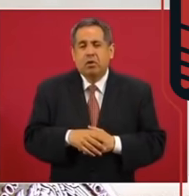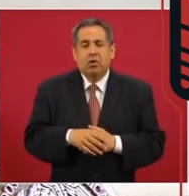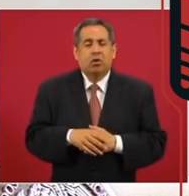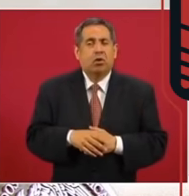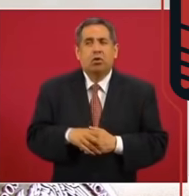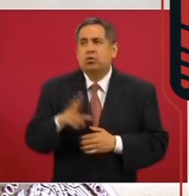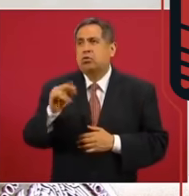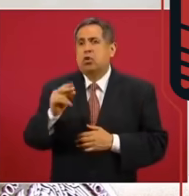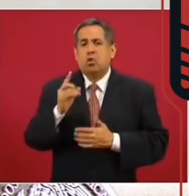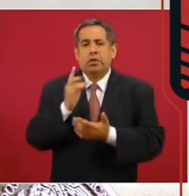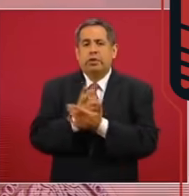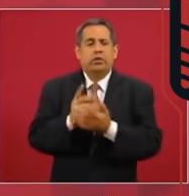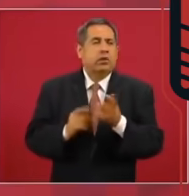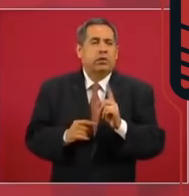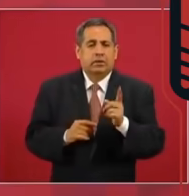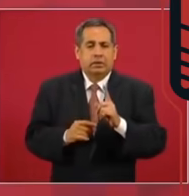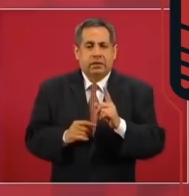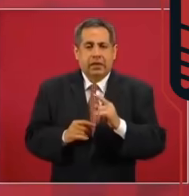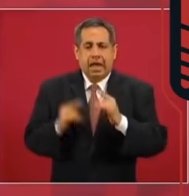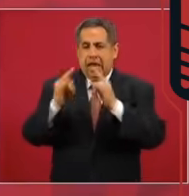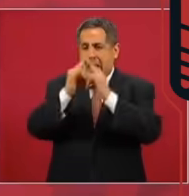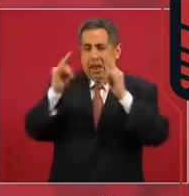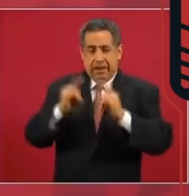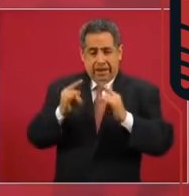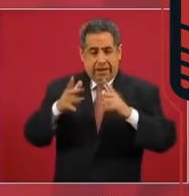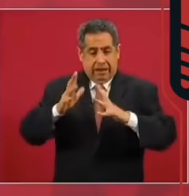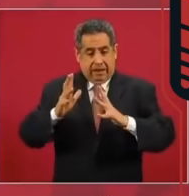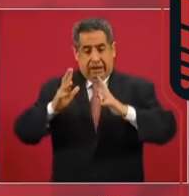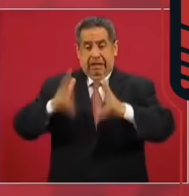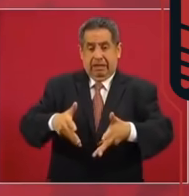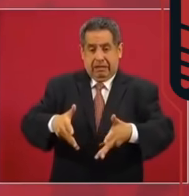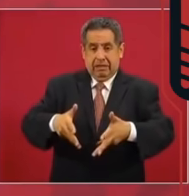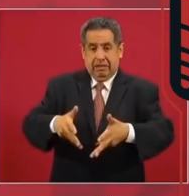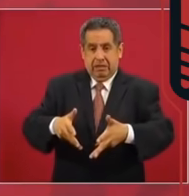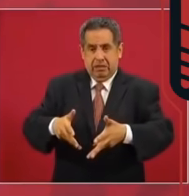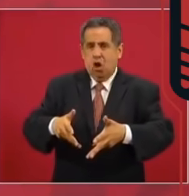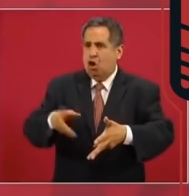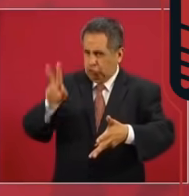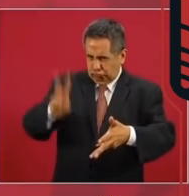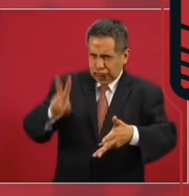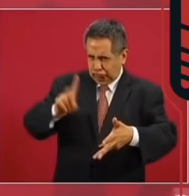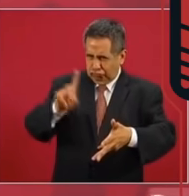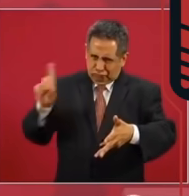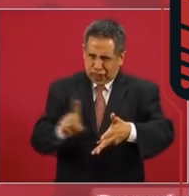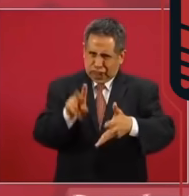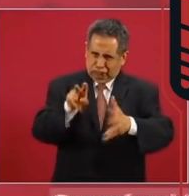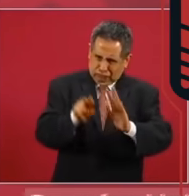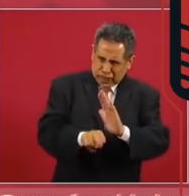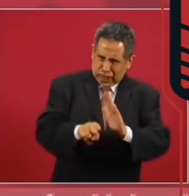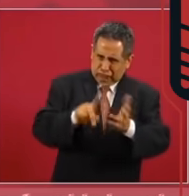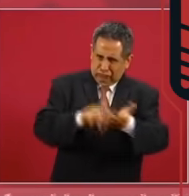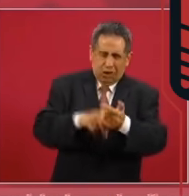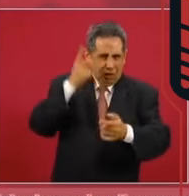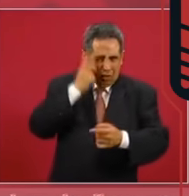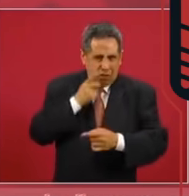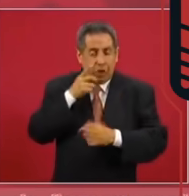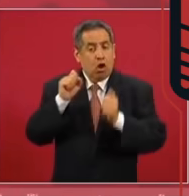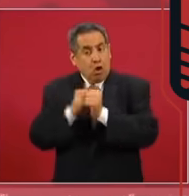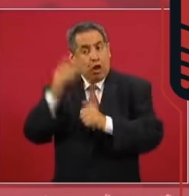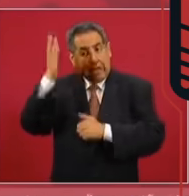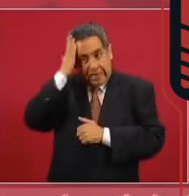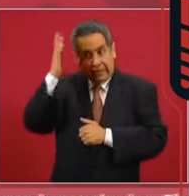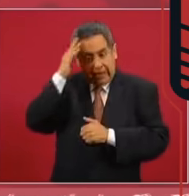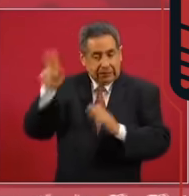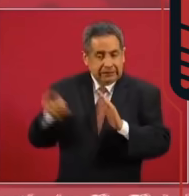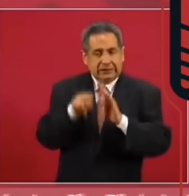solo las casas de campaña, sino que se queden ahí y que se queden los dirigentes,